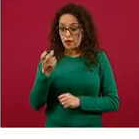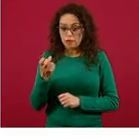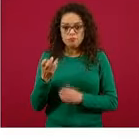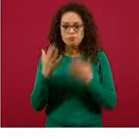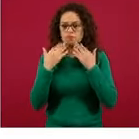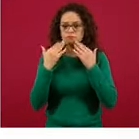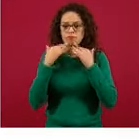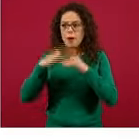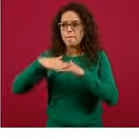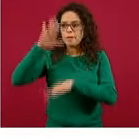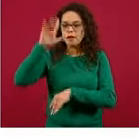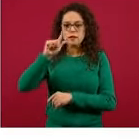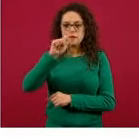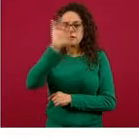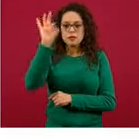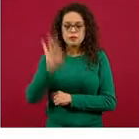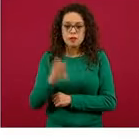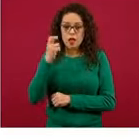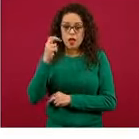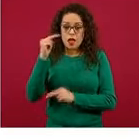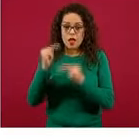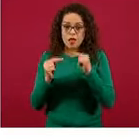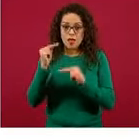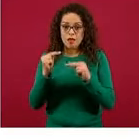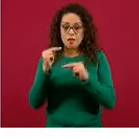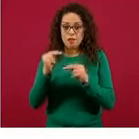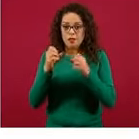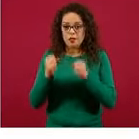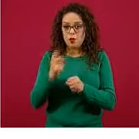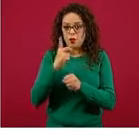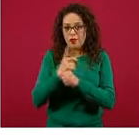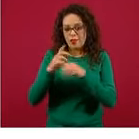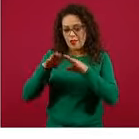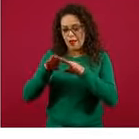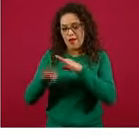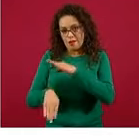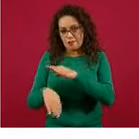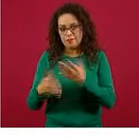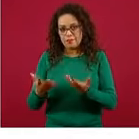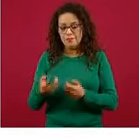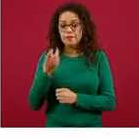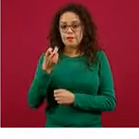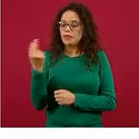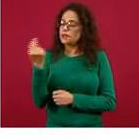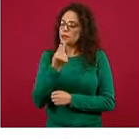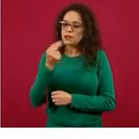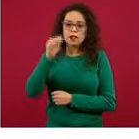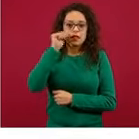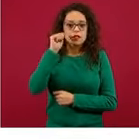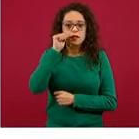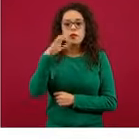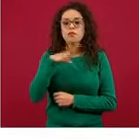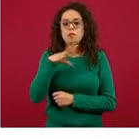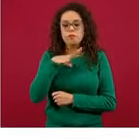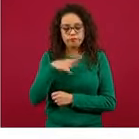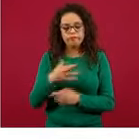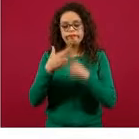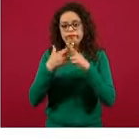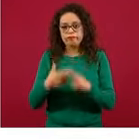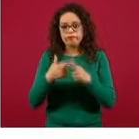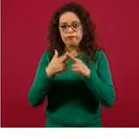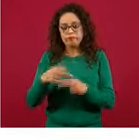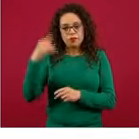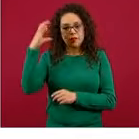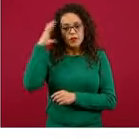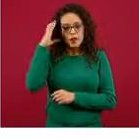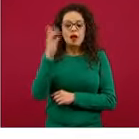el 70%, que es el nivel de seguridad en relación a siempre poder mantener una buena cantidad de camas con